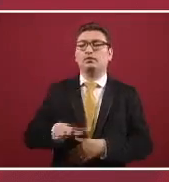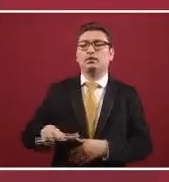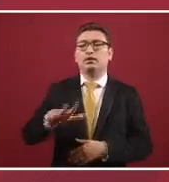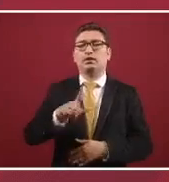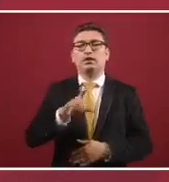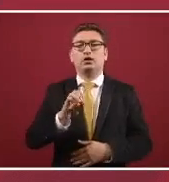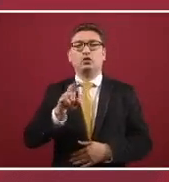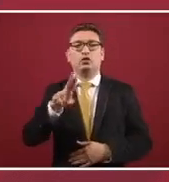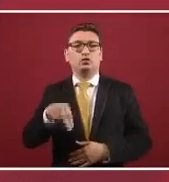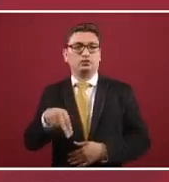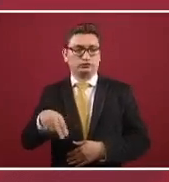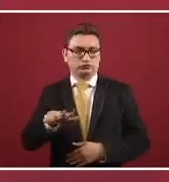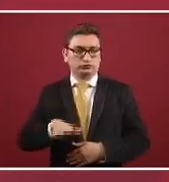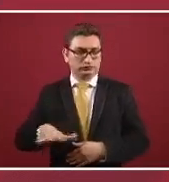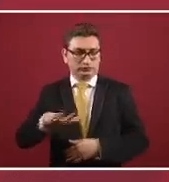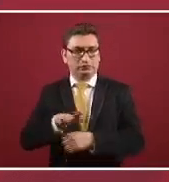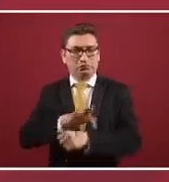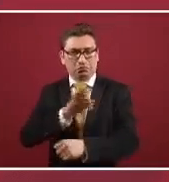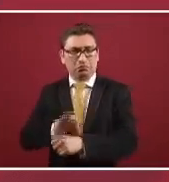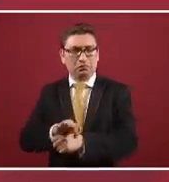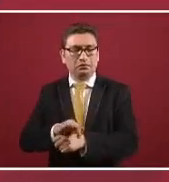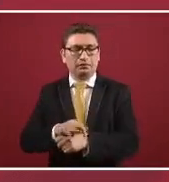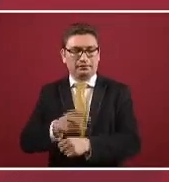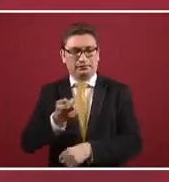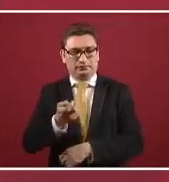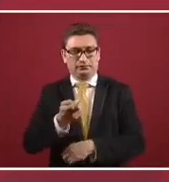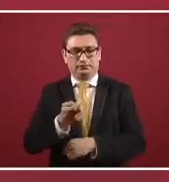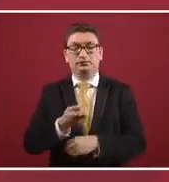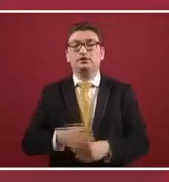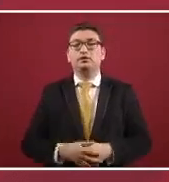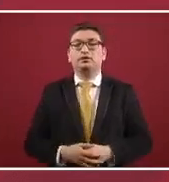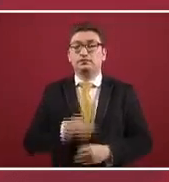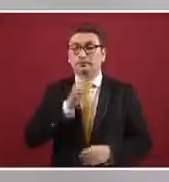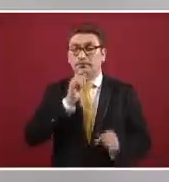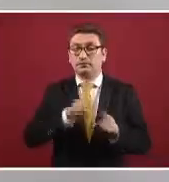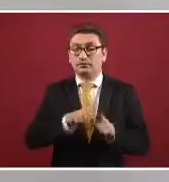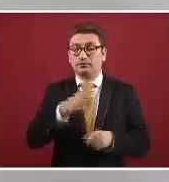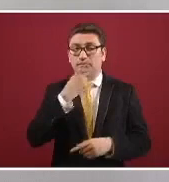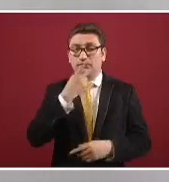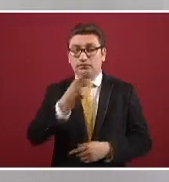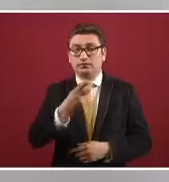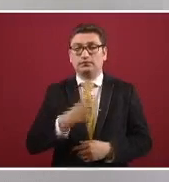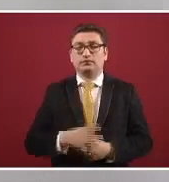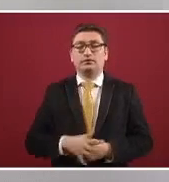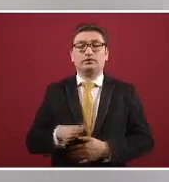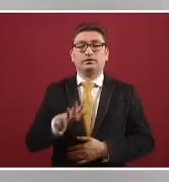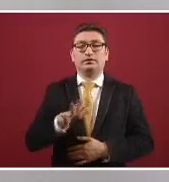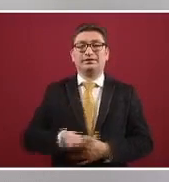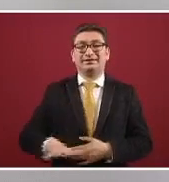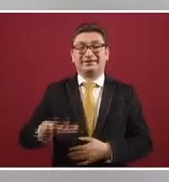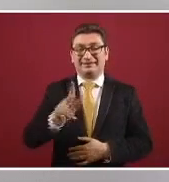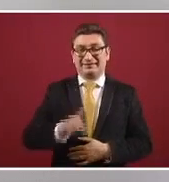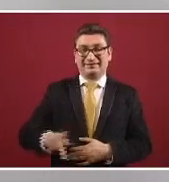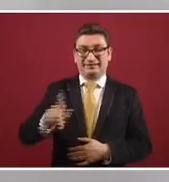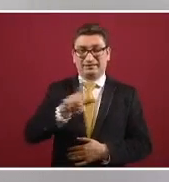Se tiene que decir también que hay un problema de escasez de agua en